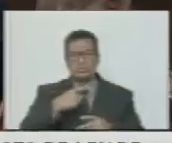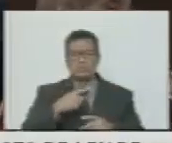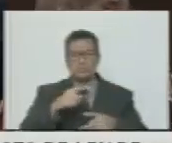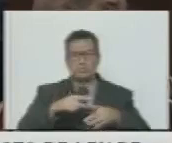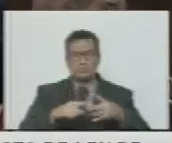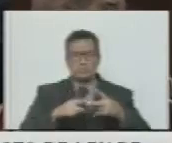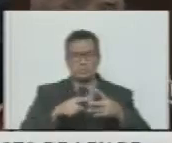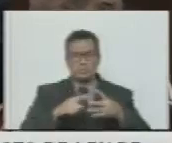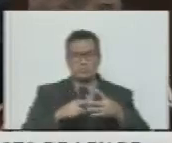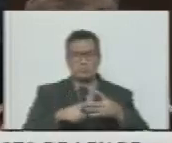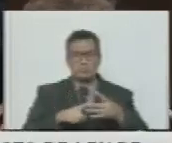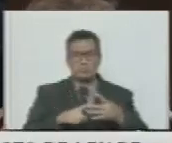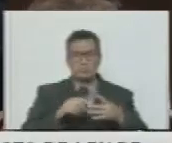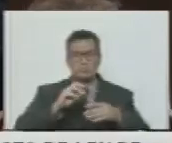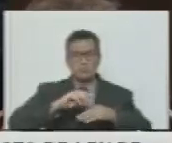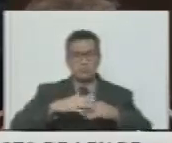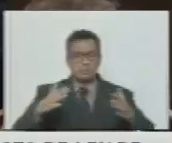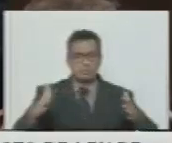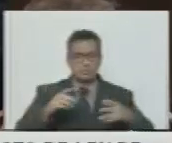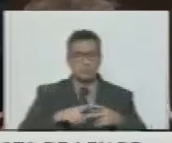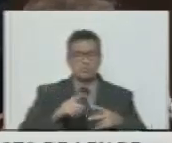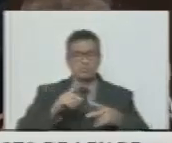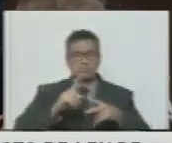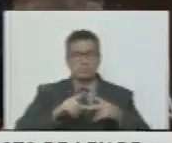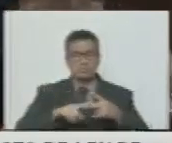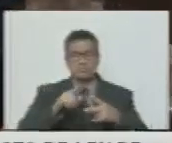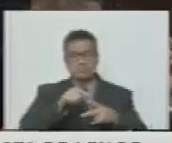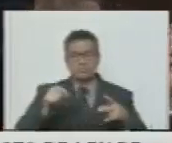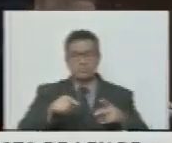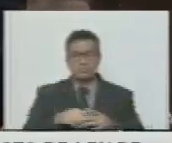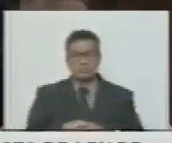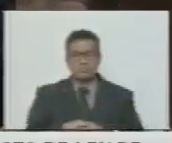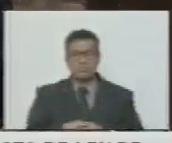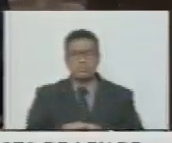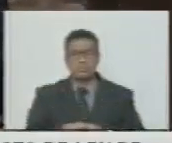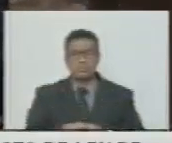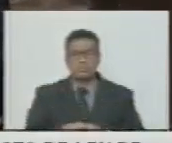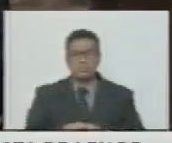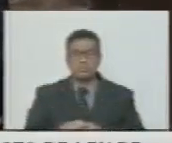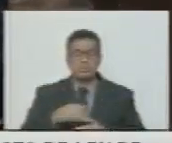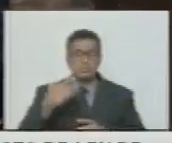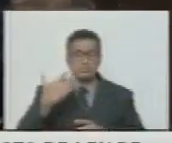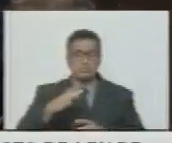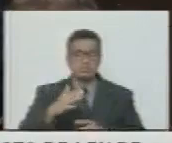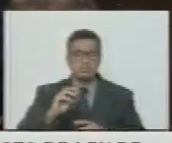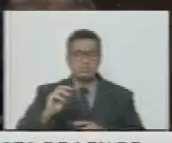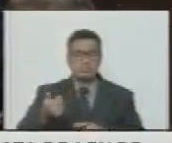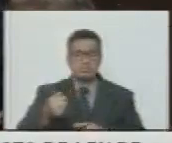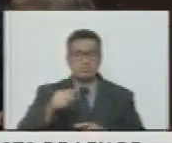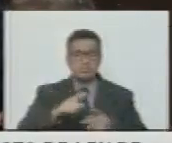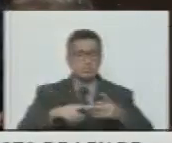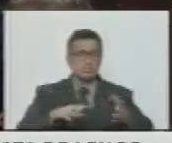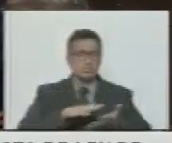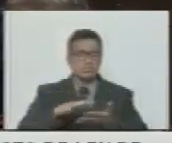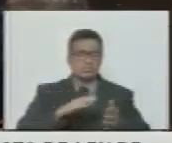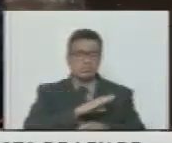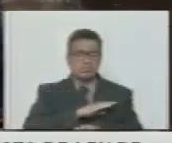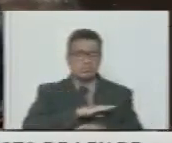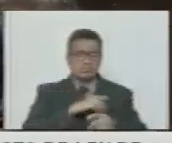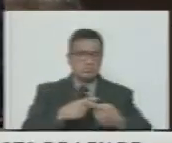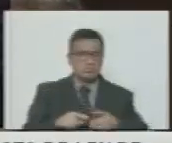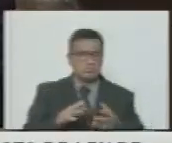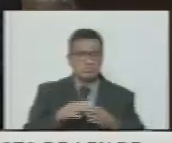yo tomaría la segunda parte que usted sugiere, por delitos graves, porque una persona que ha sido condenada por unas